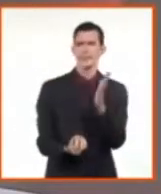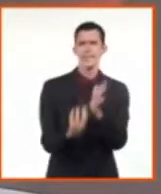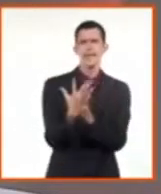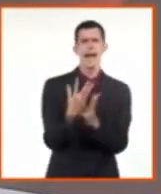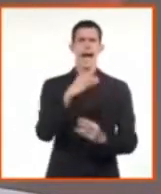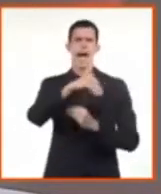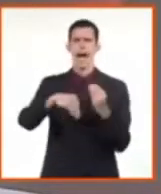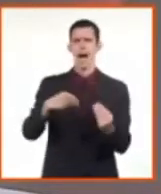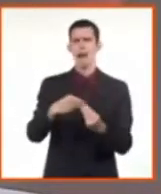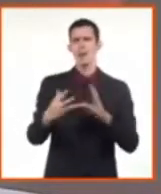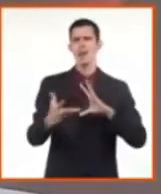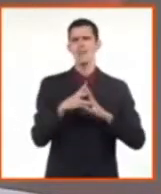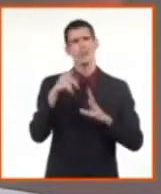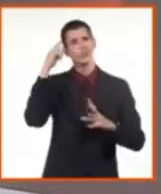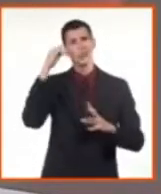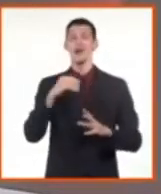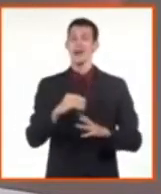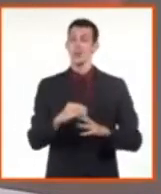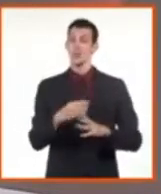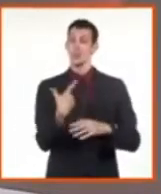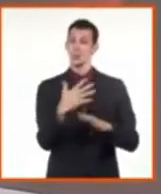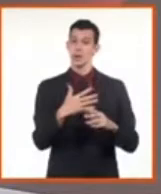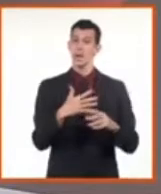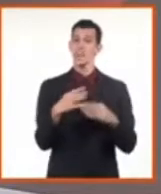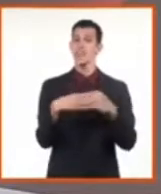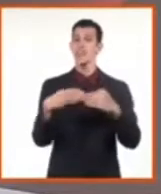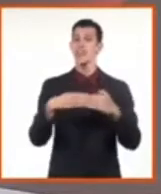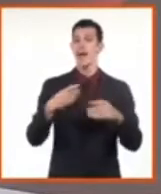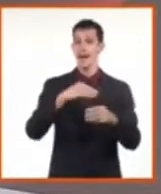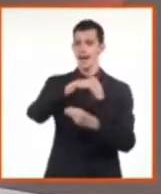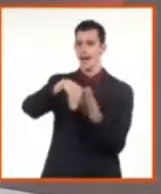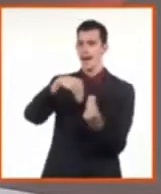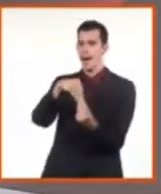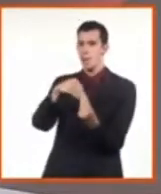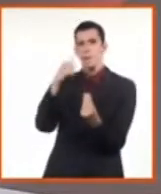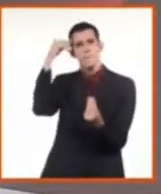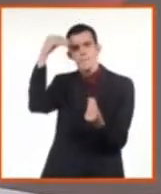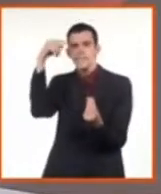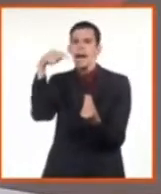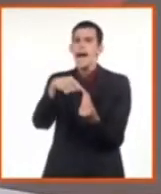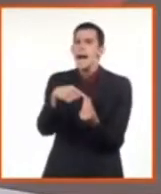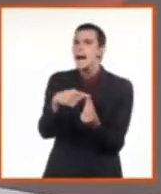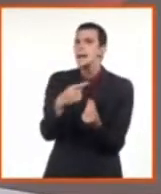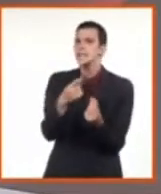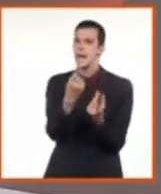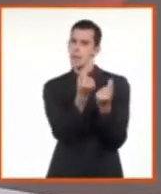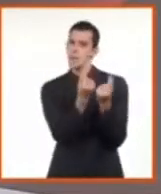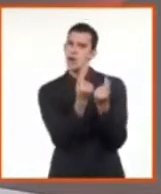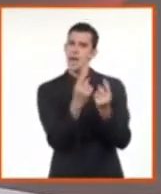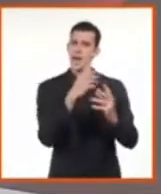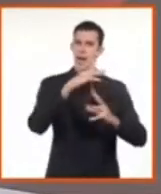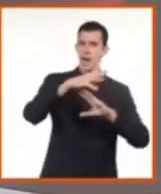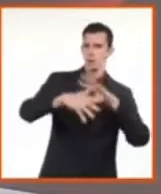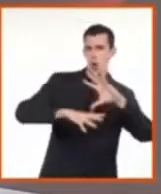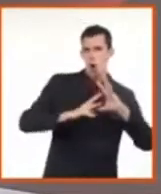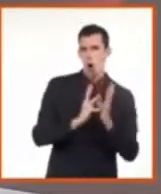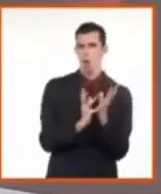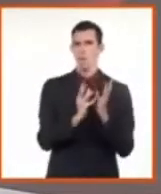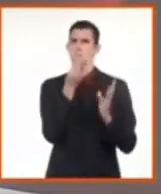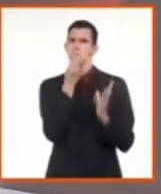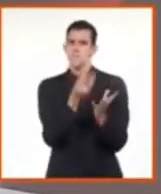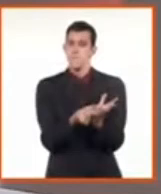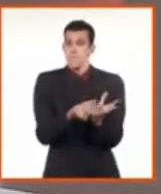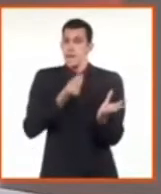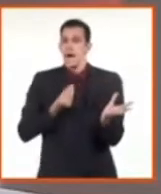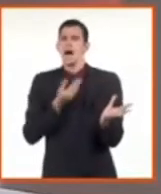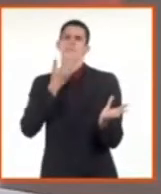secundario que debe contribuir en alguna medida al desarrollo también de un comercio mayorista y minorista y a partir